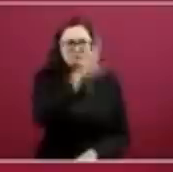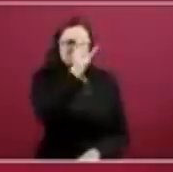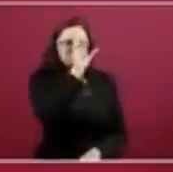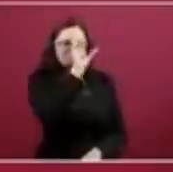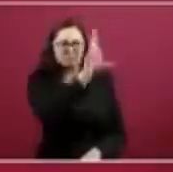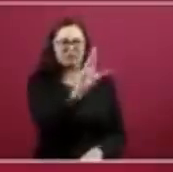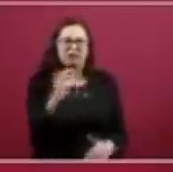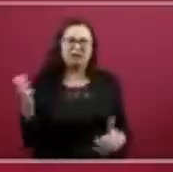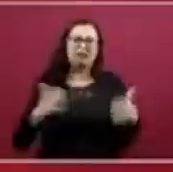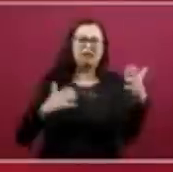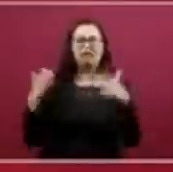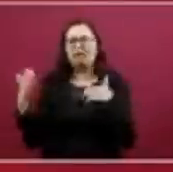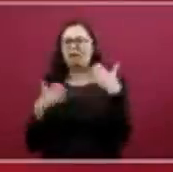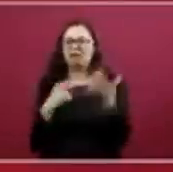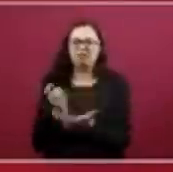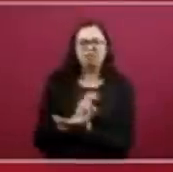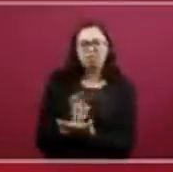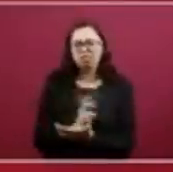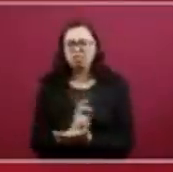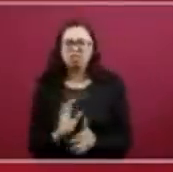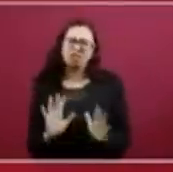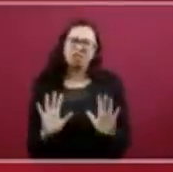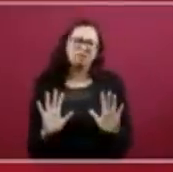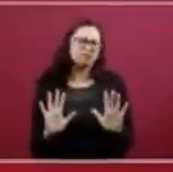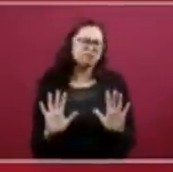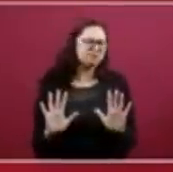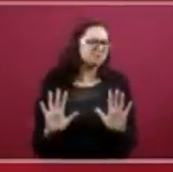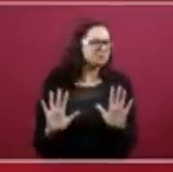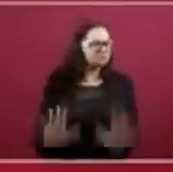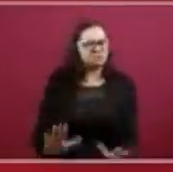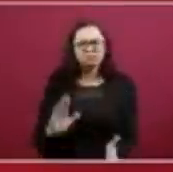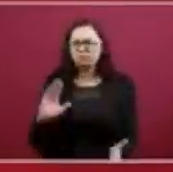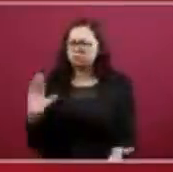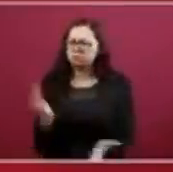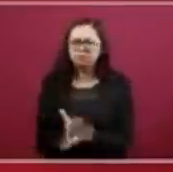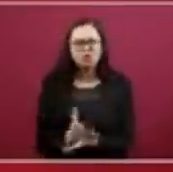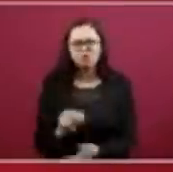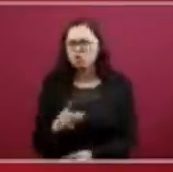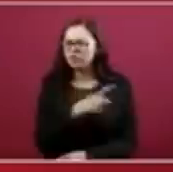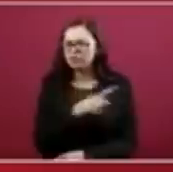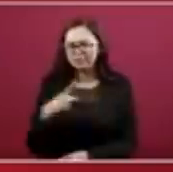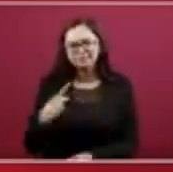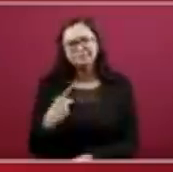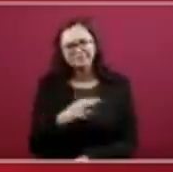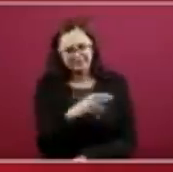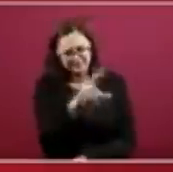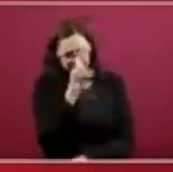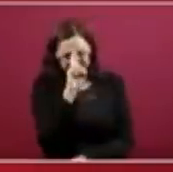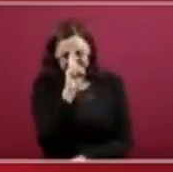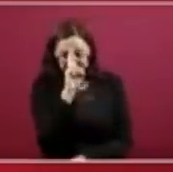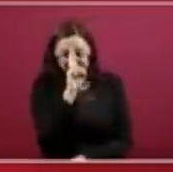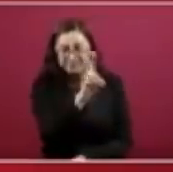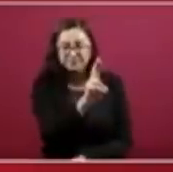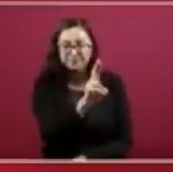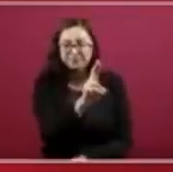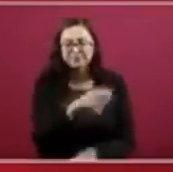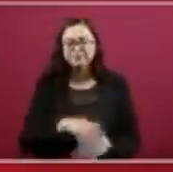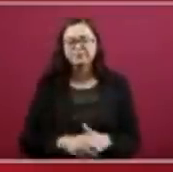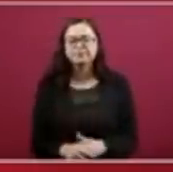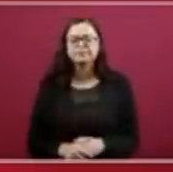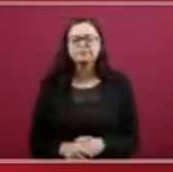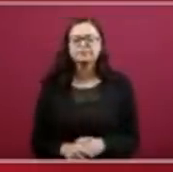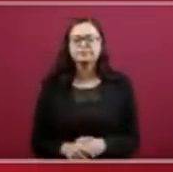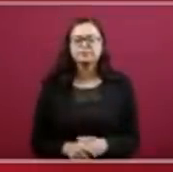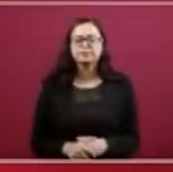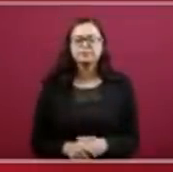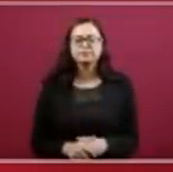infantilismo político. Esto es lo que yo planteo, y para no